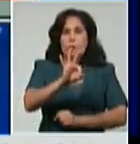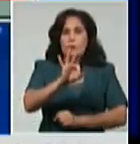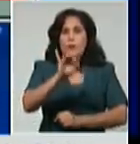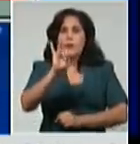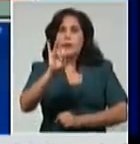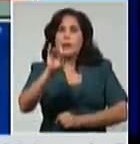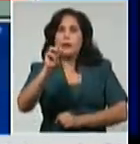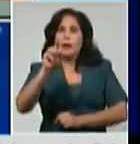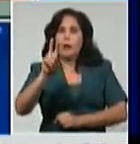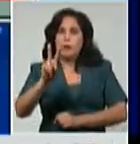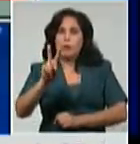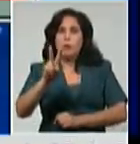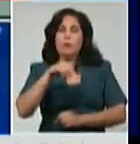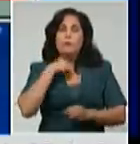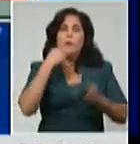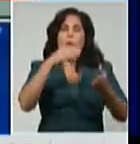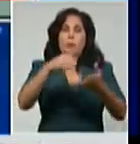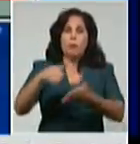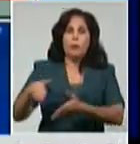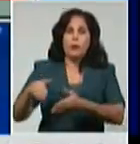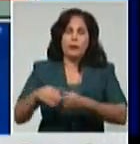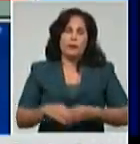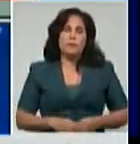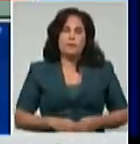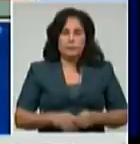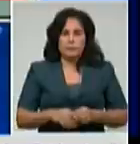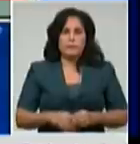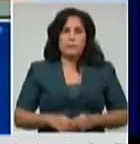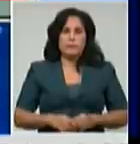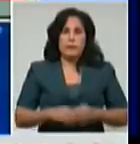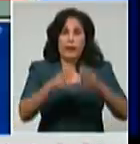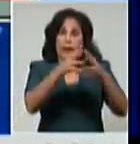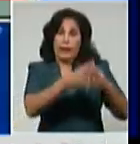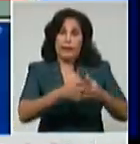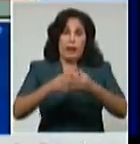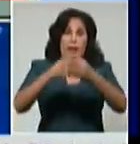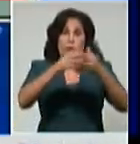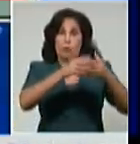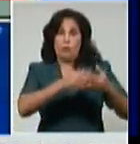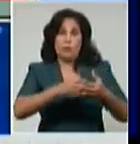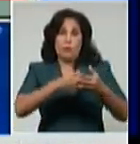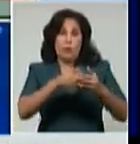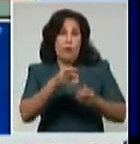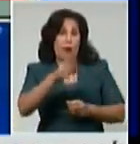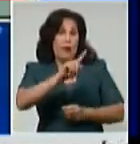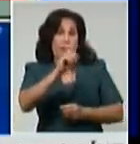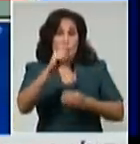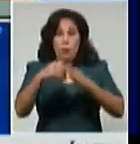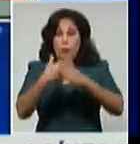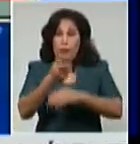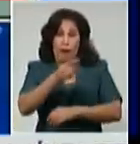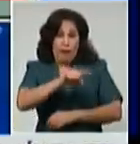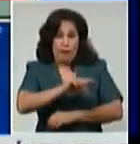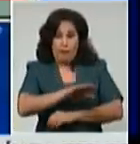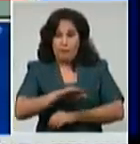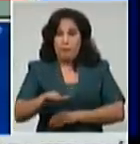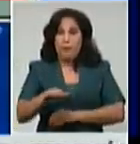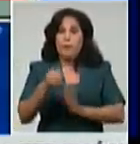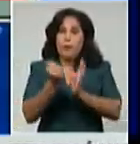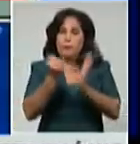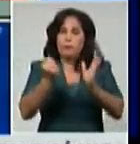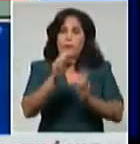216.872 fallecidos. Estados Unidos de Norteamérica ayer en un solo día diagnosticó